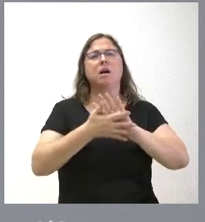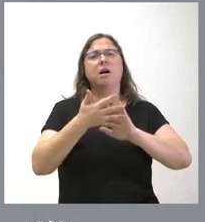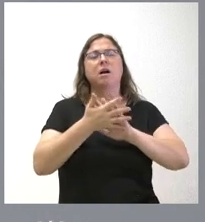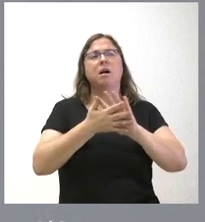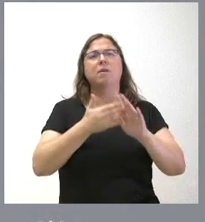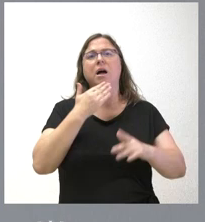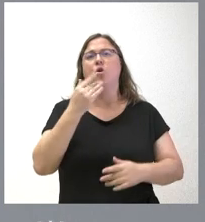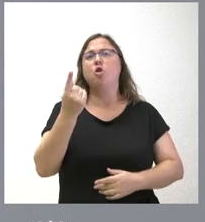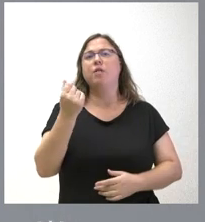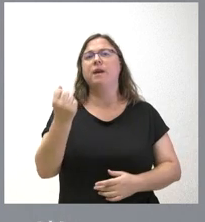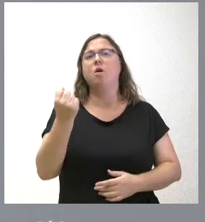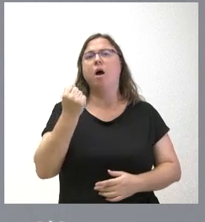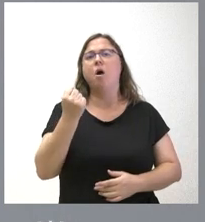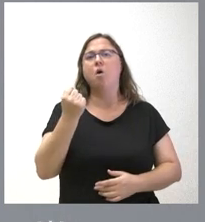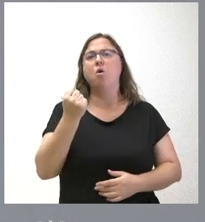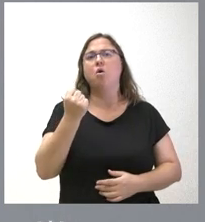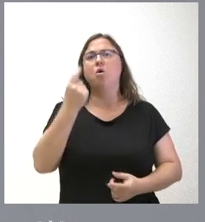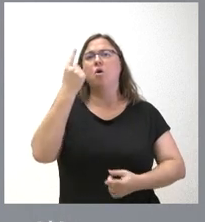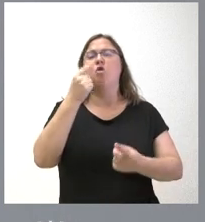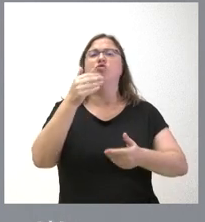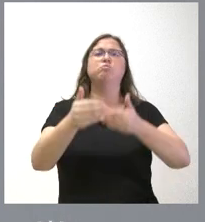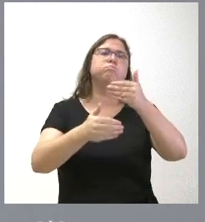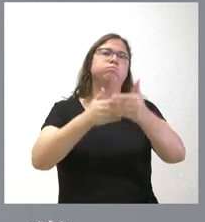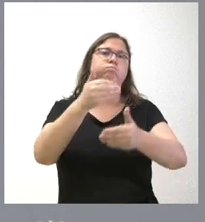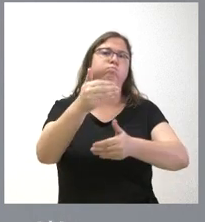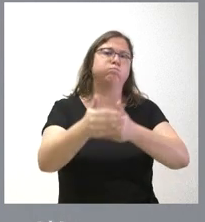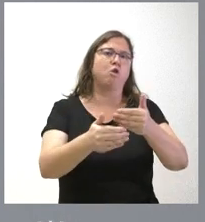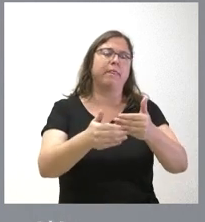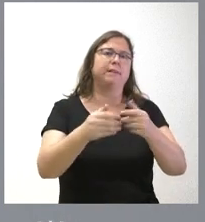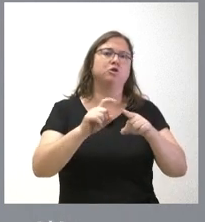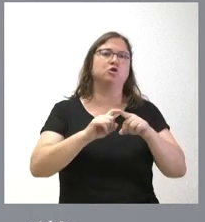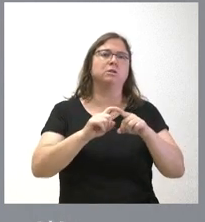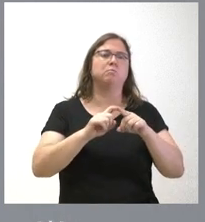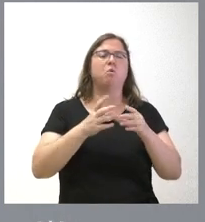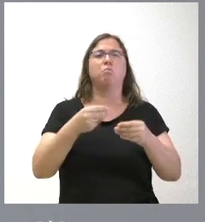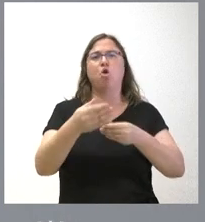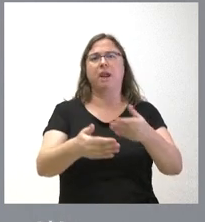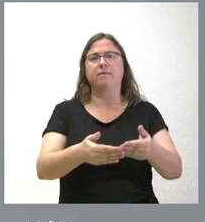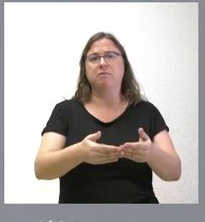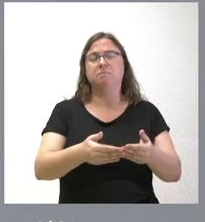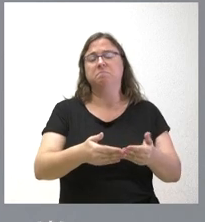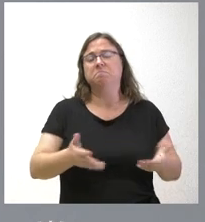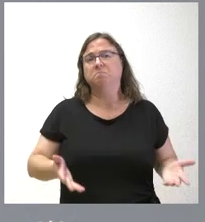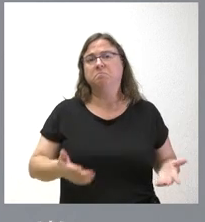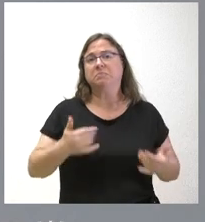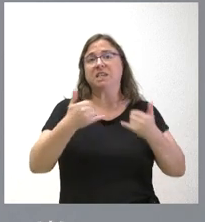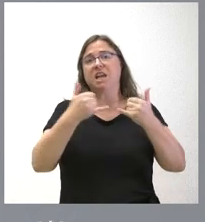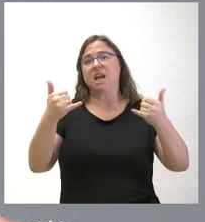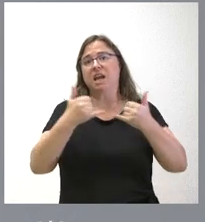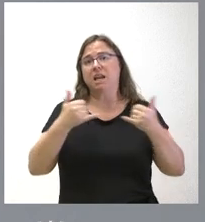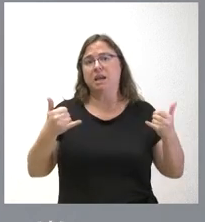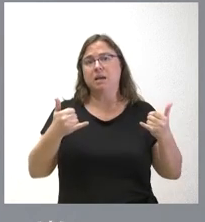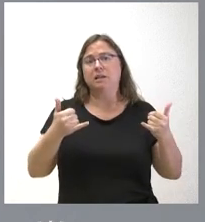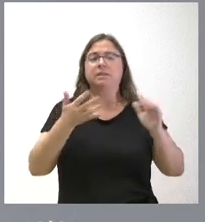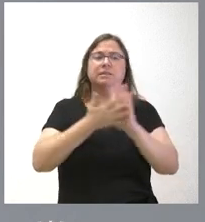ahorros económicos en algunos procesos administrativos de carácter burocrático en fin una serie de líneas que es